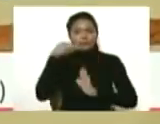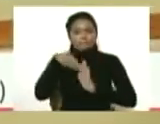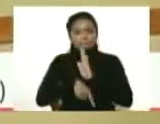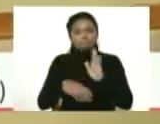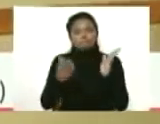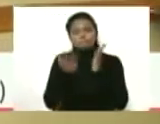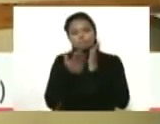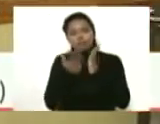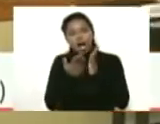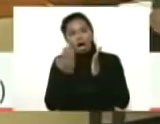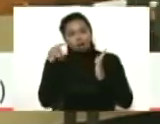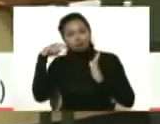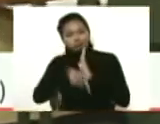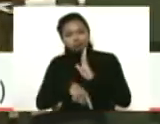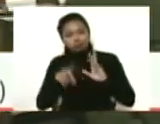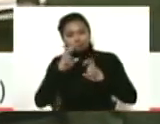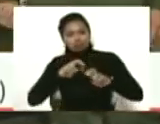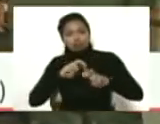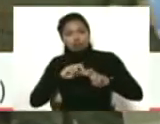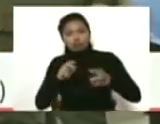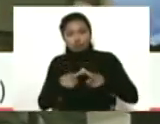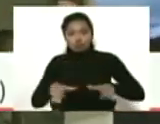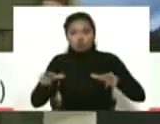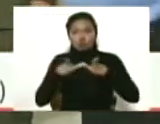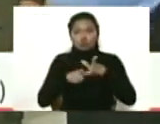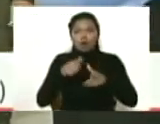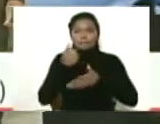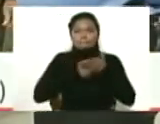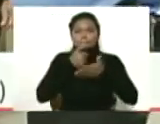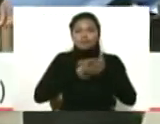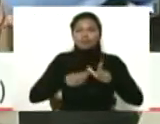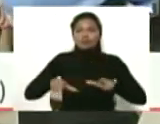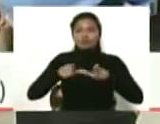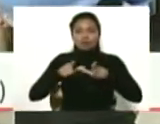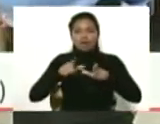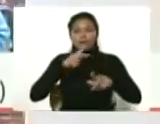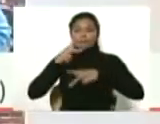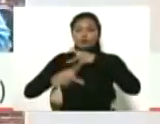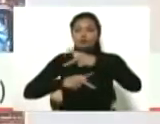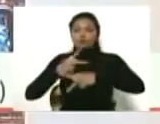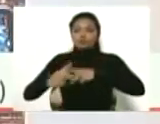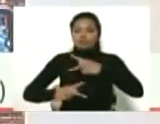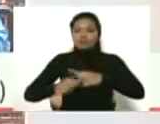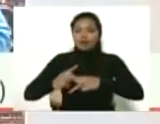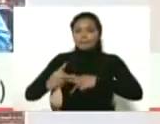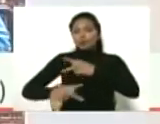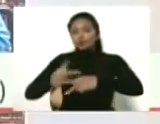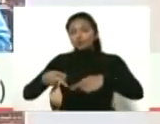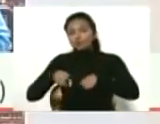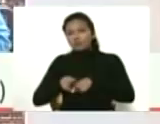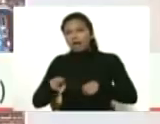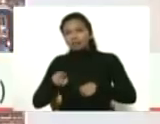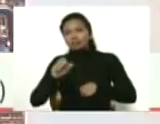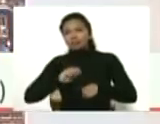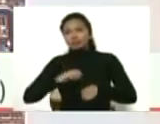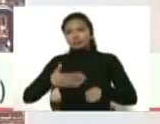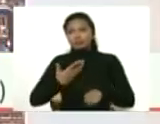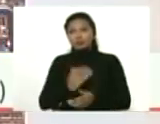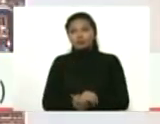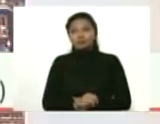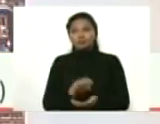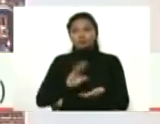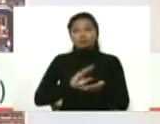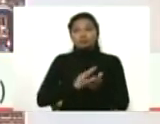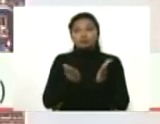estudio, que tenga una sala de batalla situacional productiva. Y además de eso, un centro